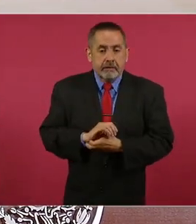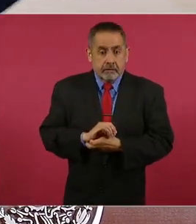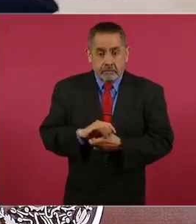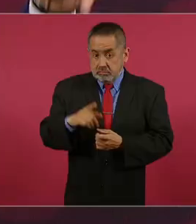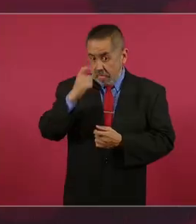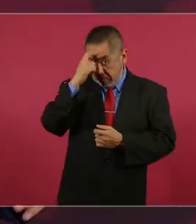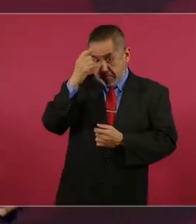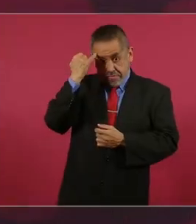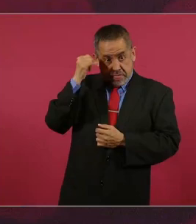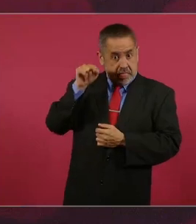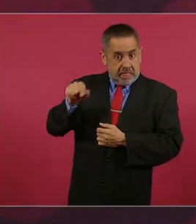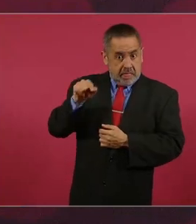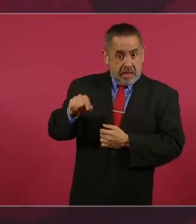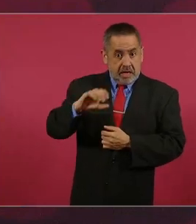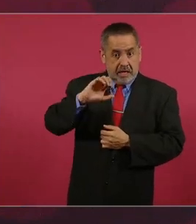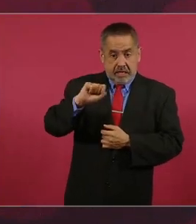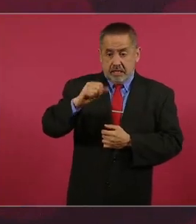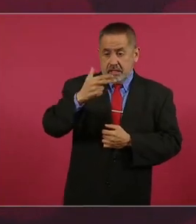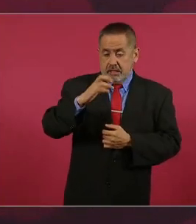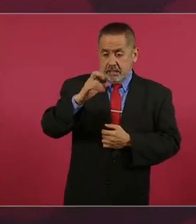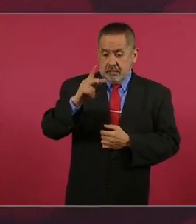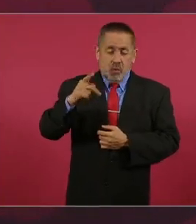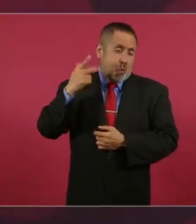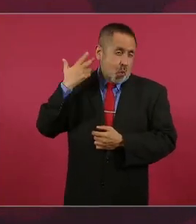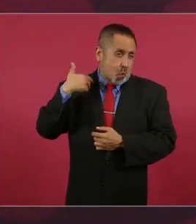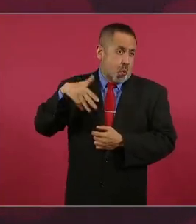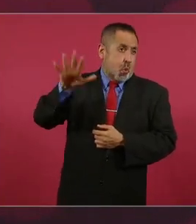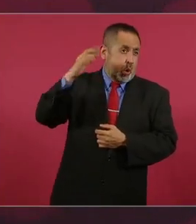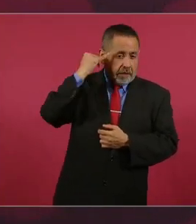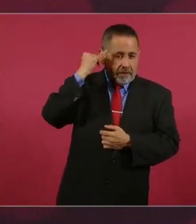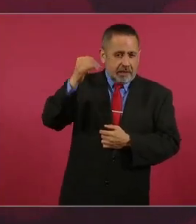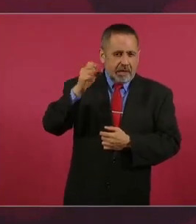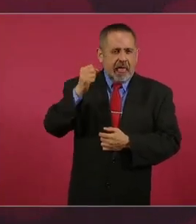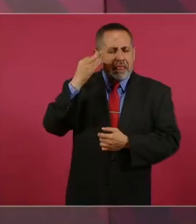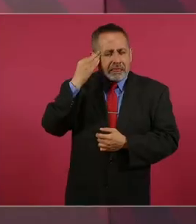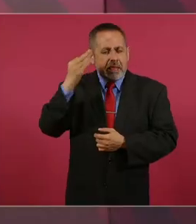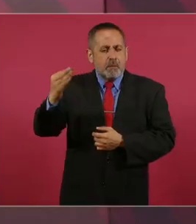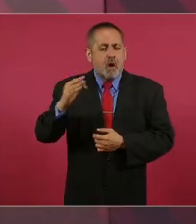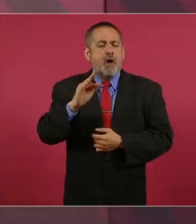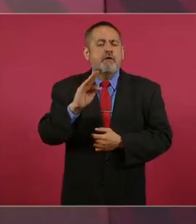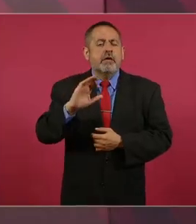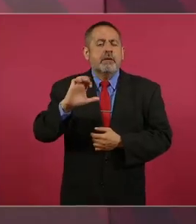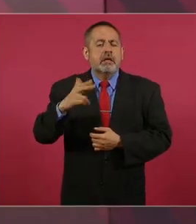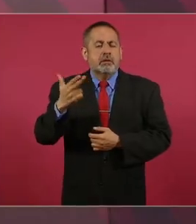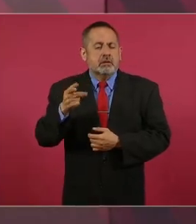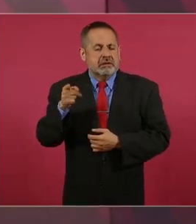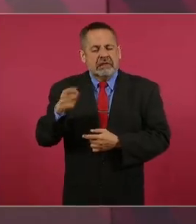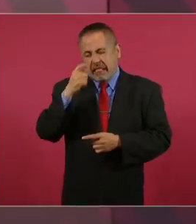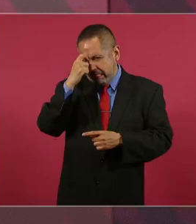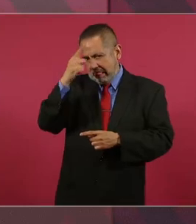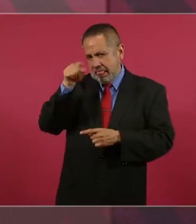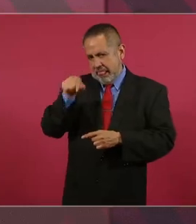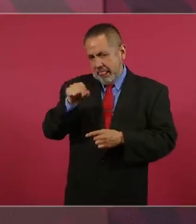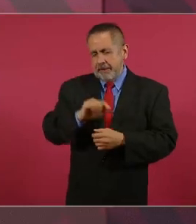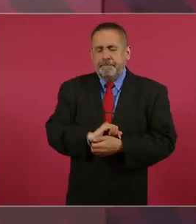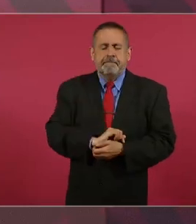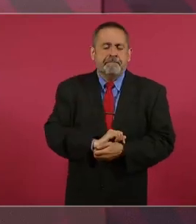crearon en aquellos tiempos, con Calderón se creó.